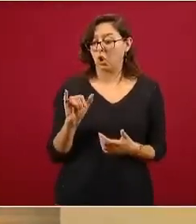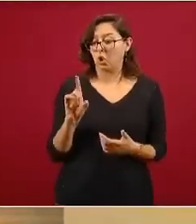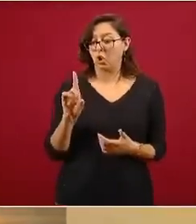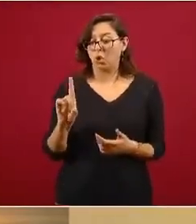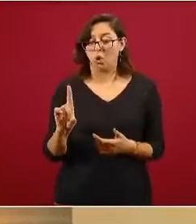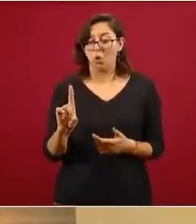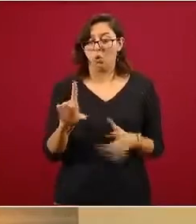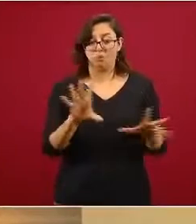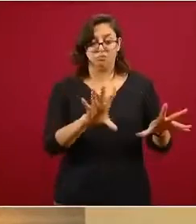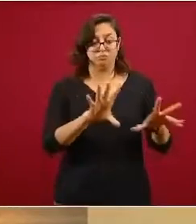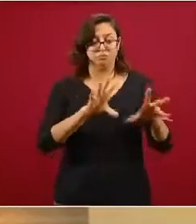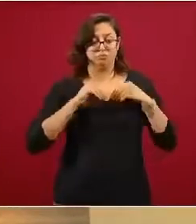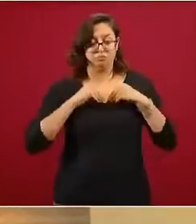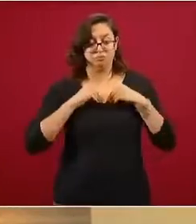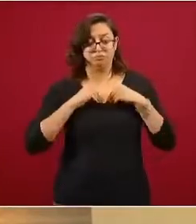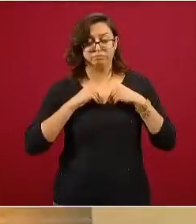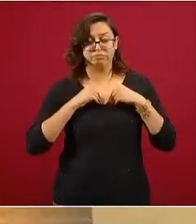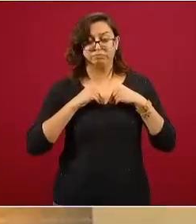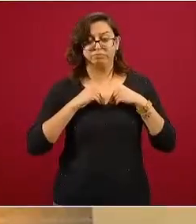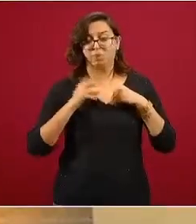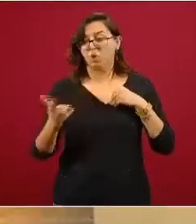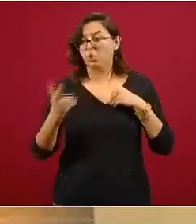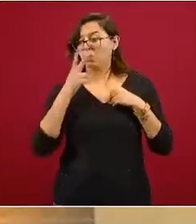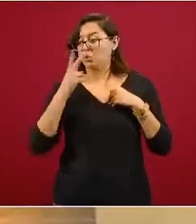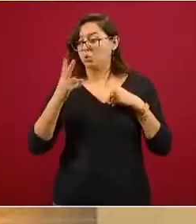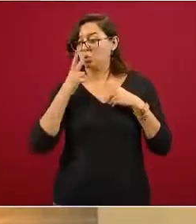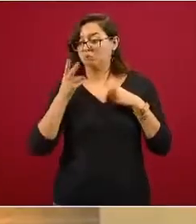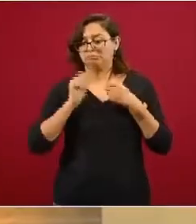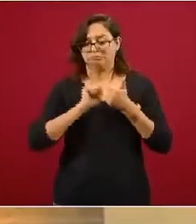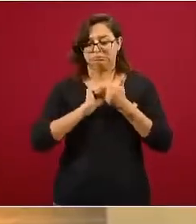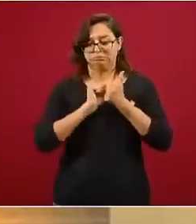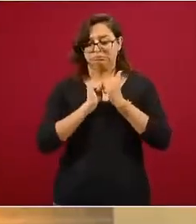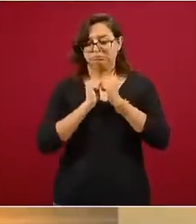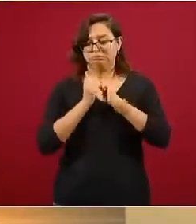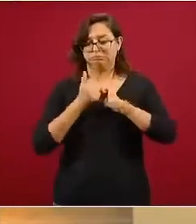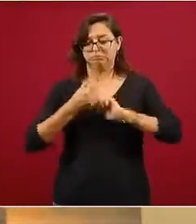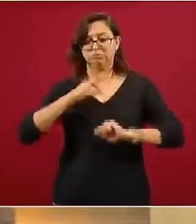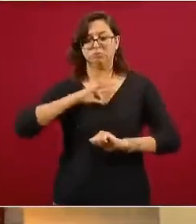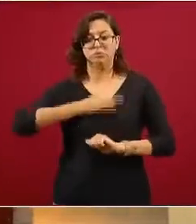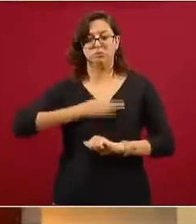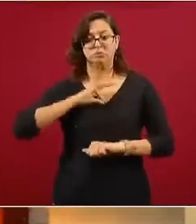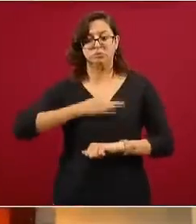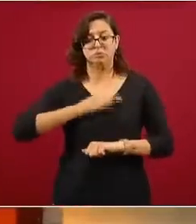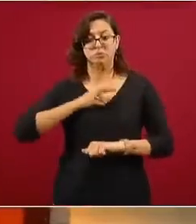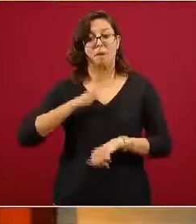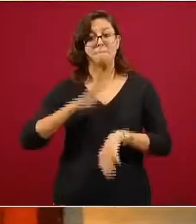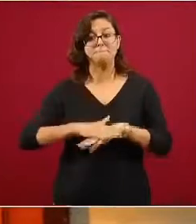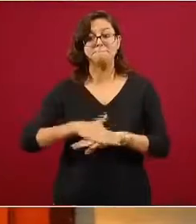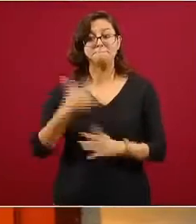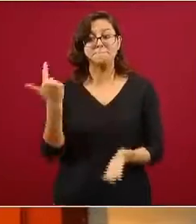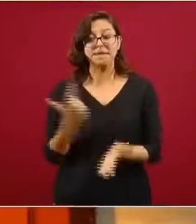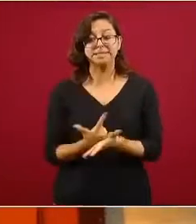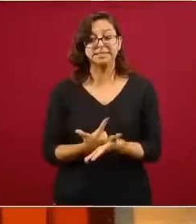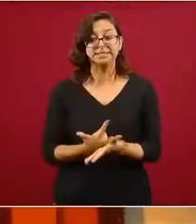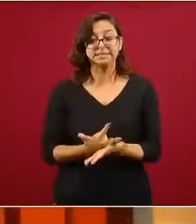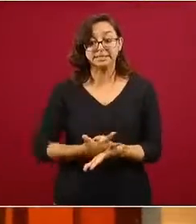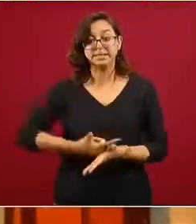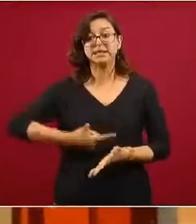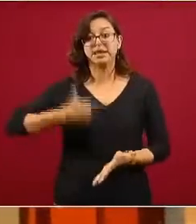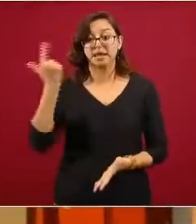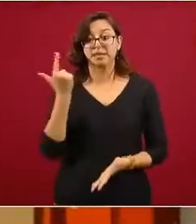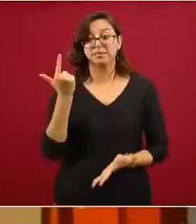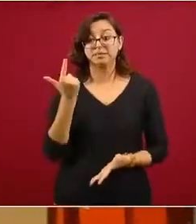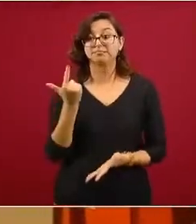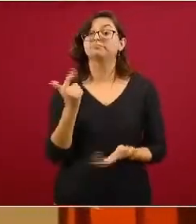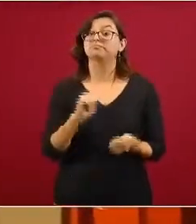fácil, el tabaquismo hace más fácil la infección por COVID, los chances de agravar por COVID, de agravarse, y